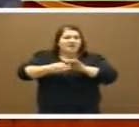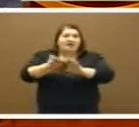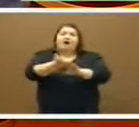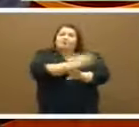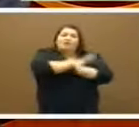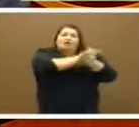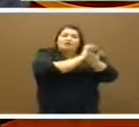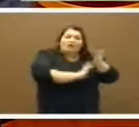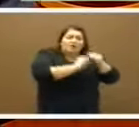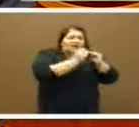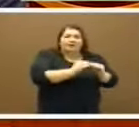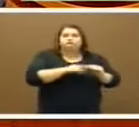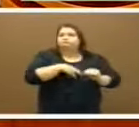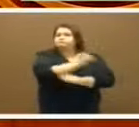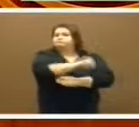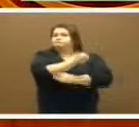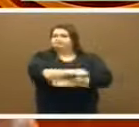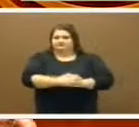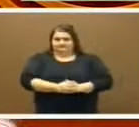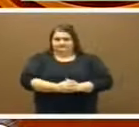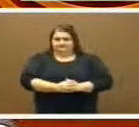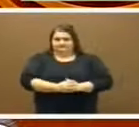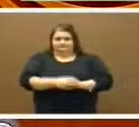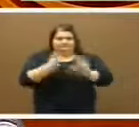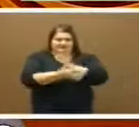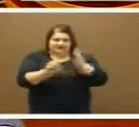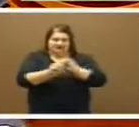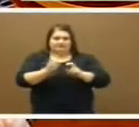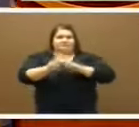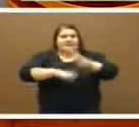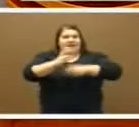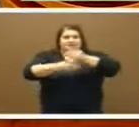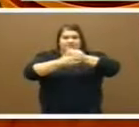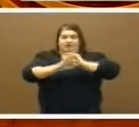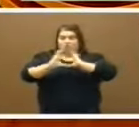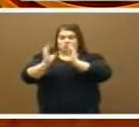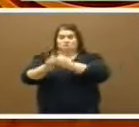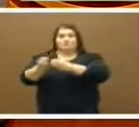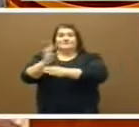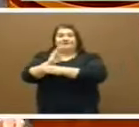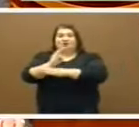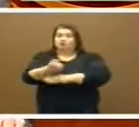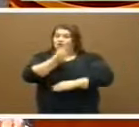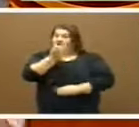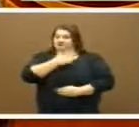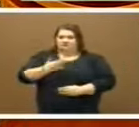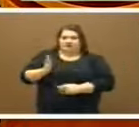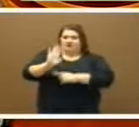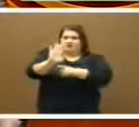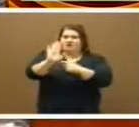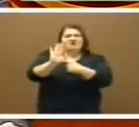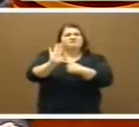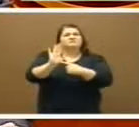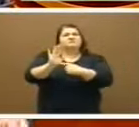informes previos que tienen que pasar. Es decir, las enmiendas que ha presentado el Grupo Parlamentario Socialista no han